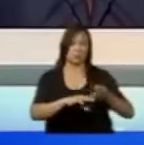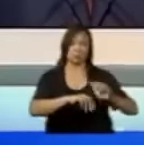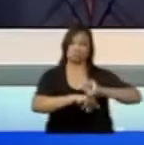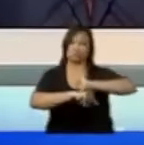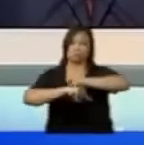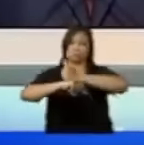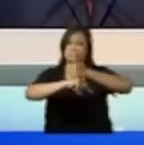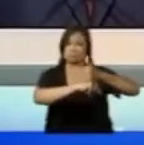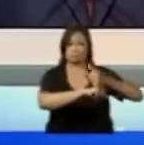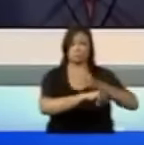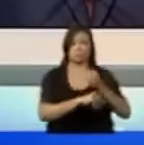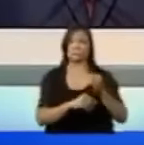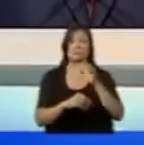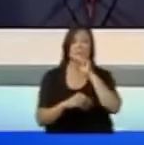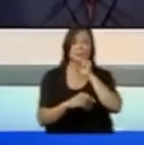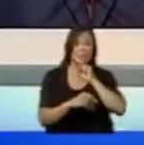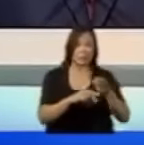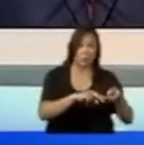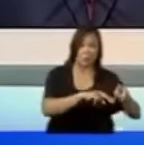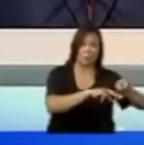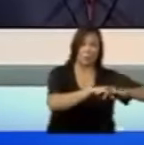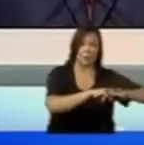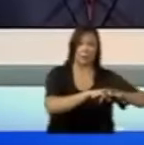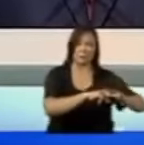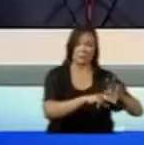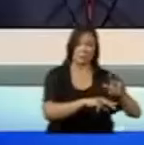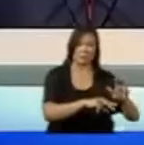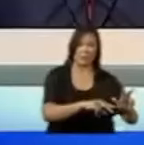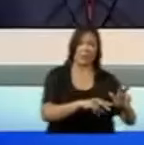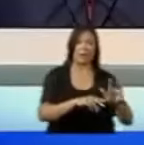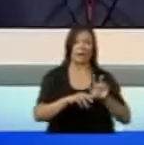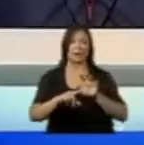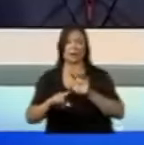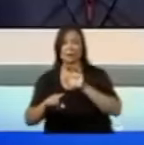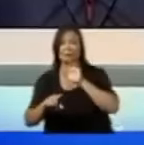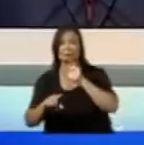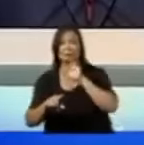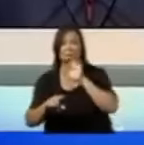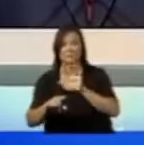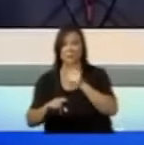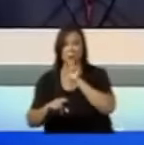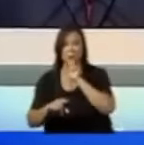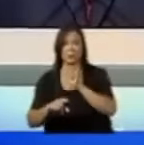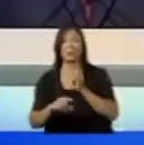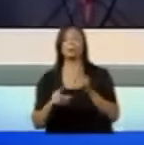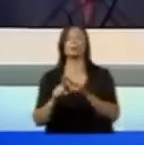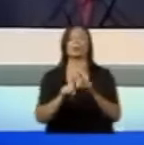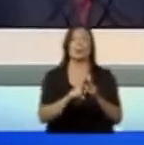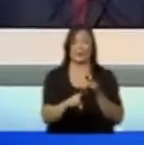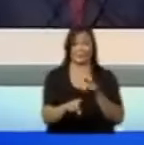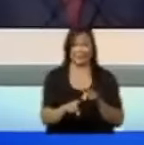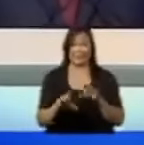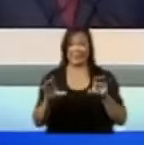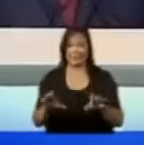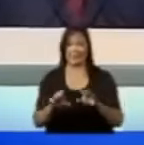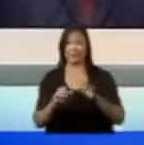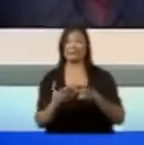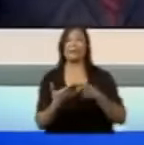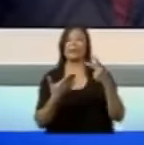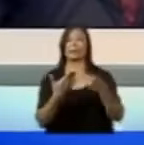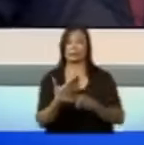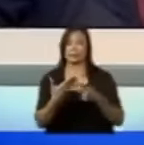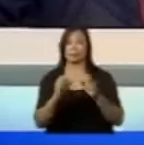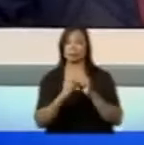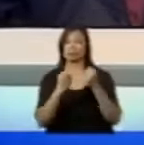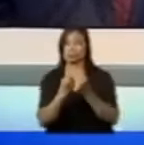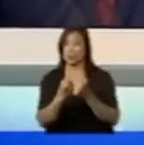50% esas edades en este periodo de gobierno. Pero que además, debido a esas acciones del Gabinete